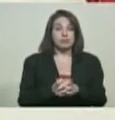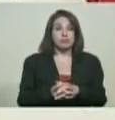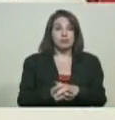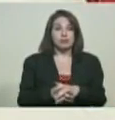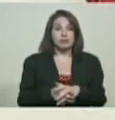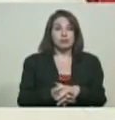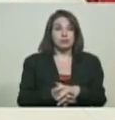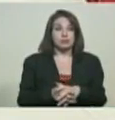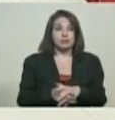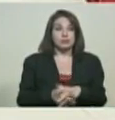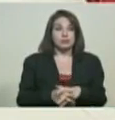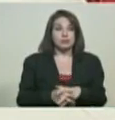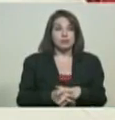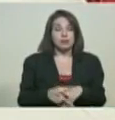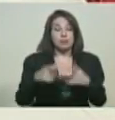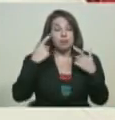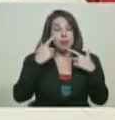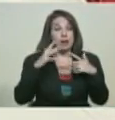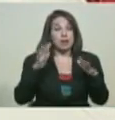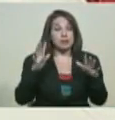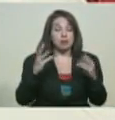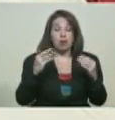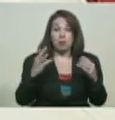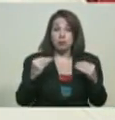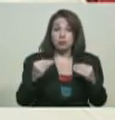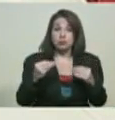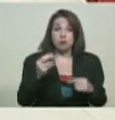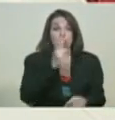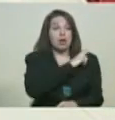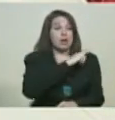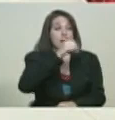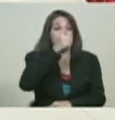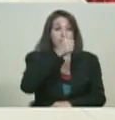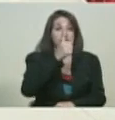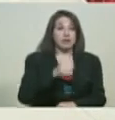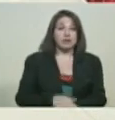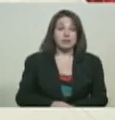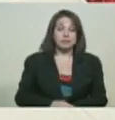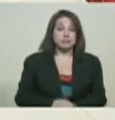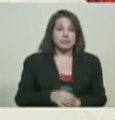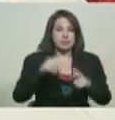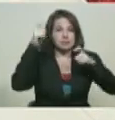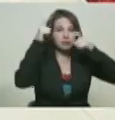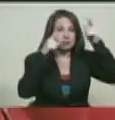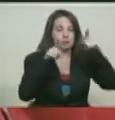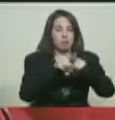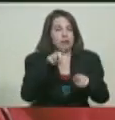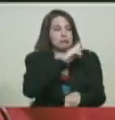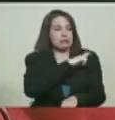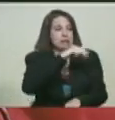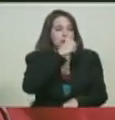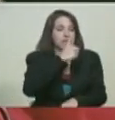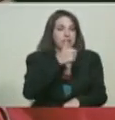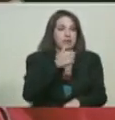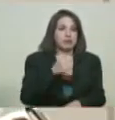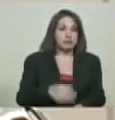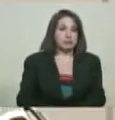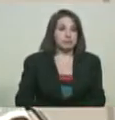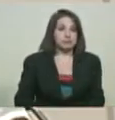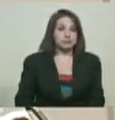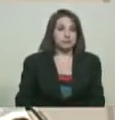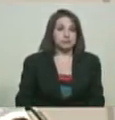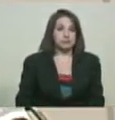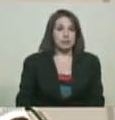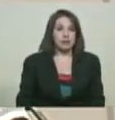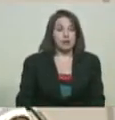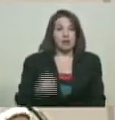se parece mucho a nuestro jefe el chavismo se parece a nuestro jefe creo que sí algo de expresión